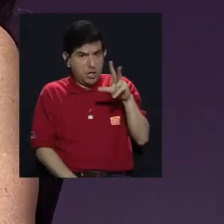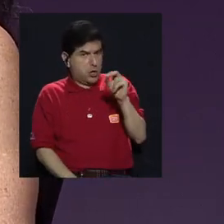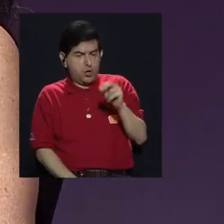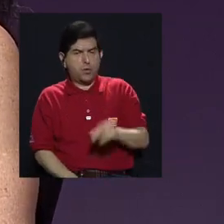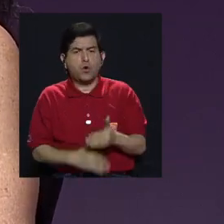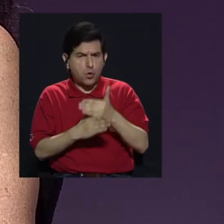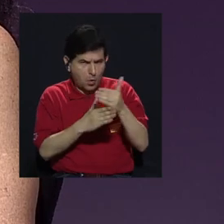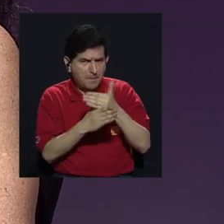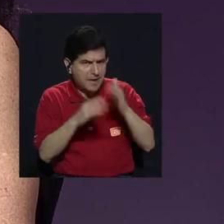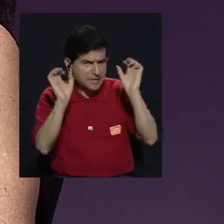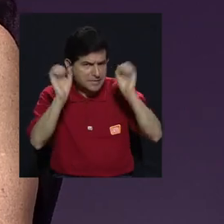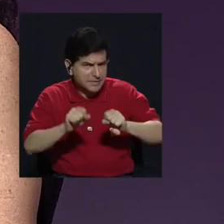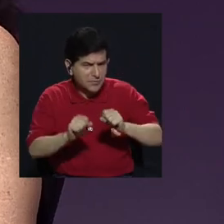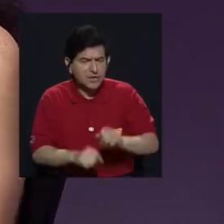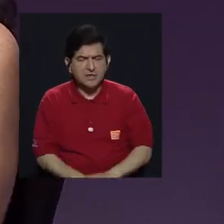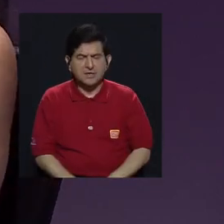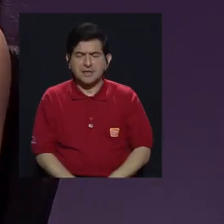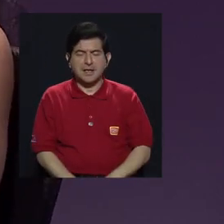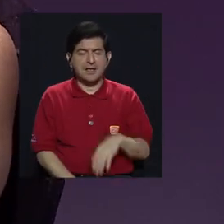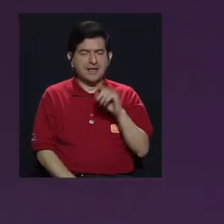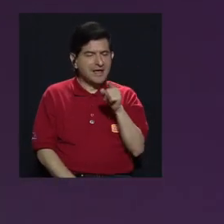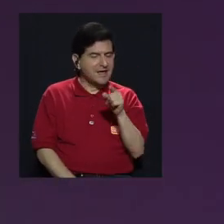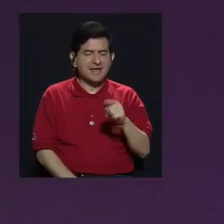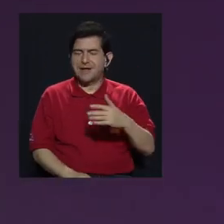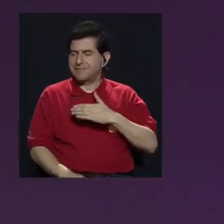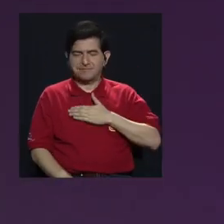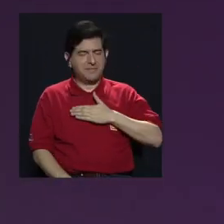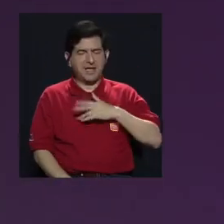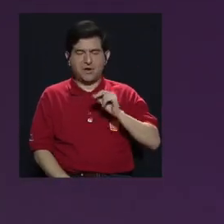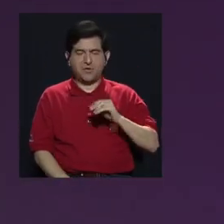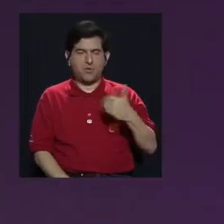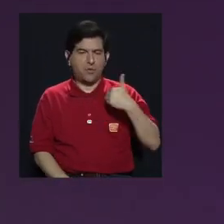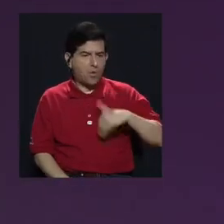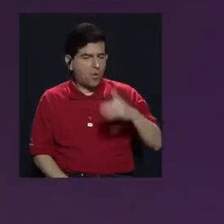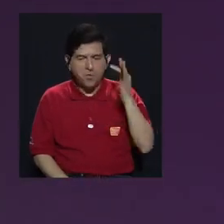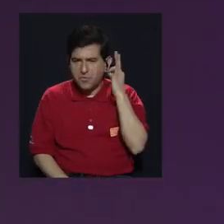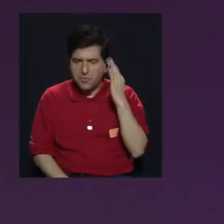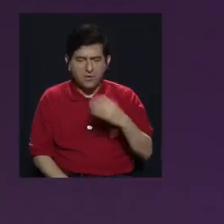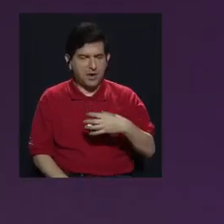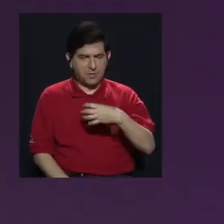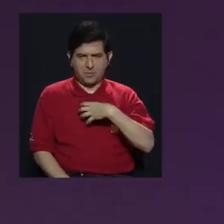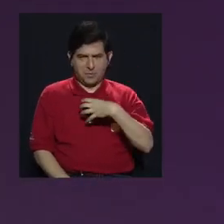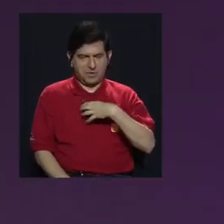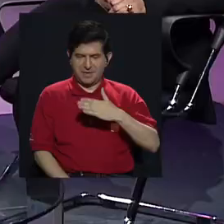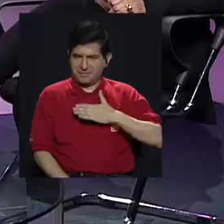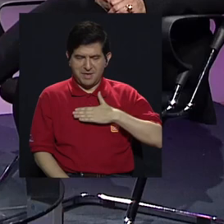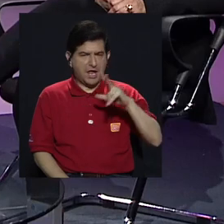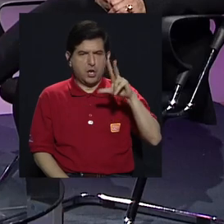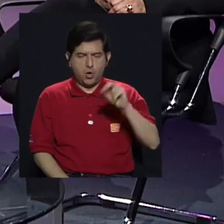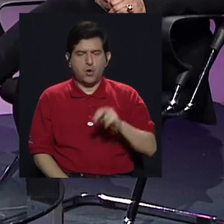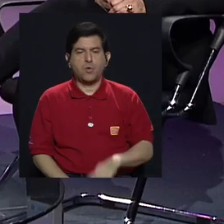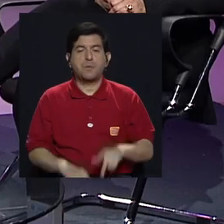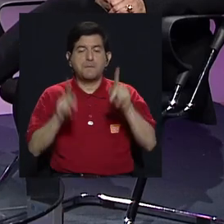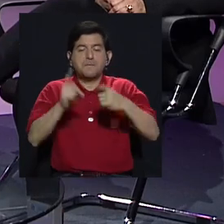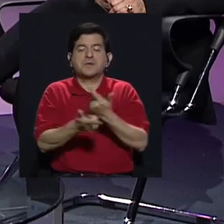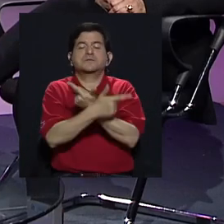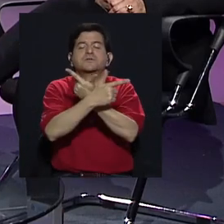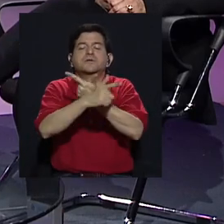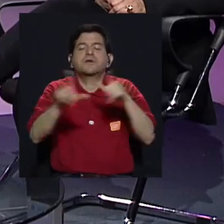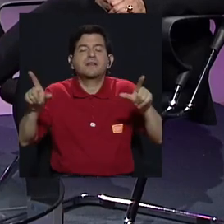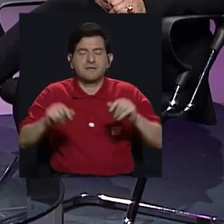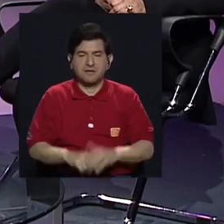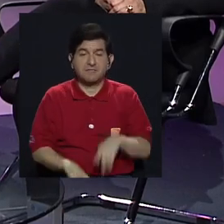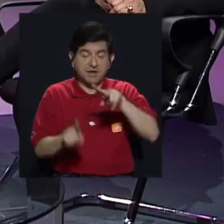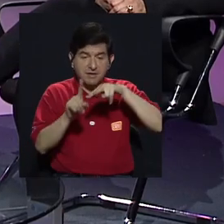Que se puede compartir. Que no es mía. Que ese hombre o esa mujer no me pertenece. Sí, es una persona libre.